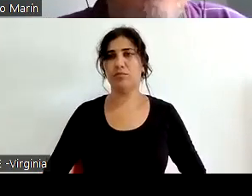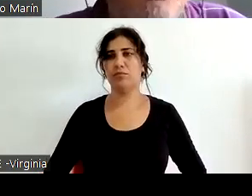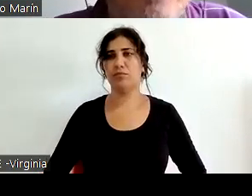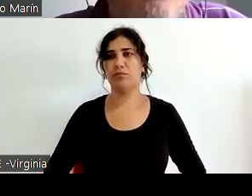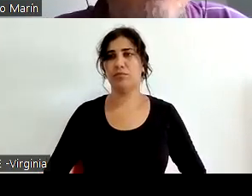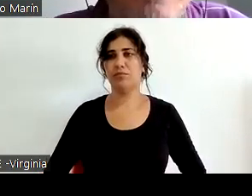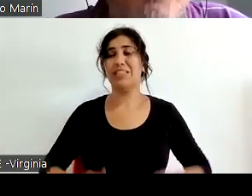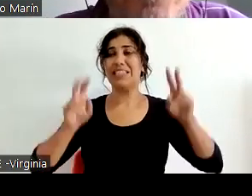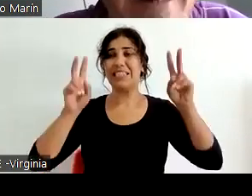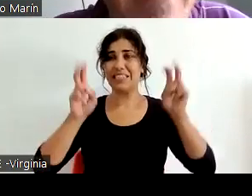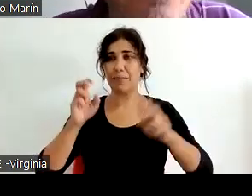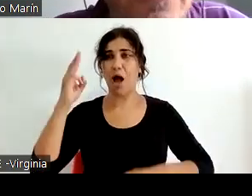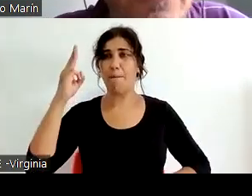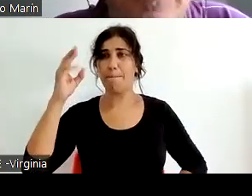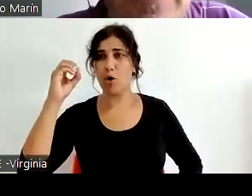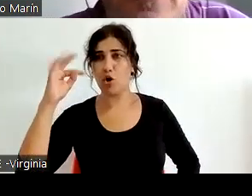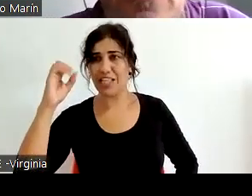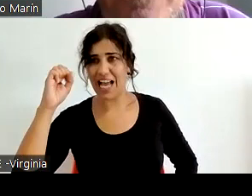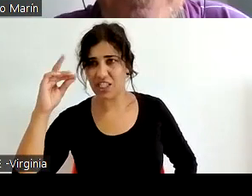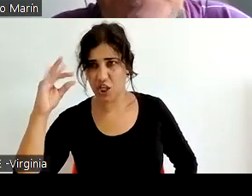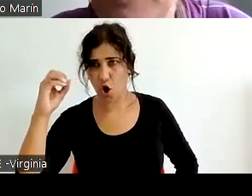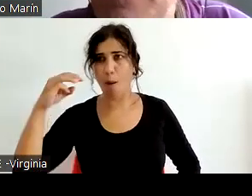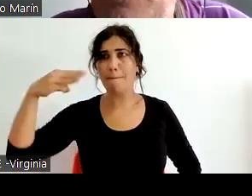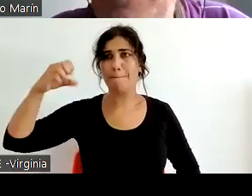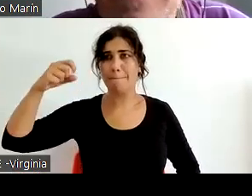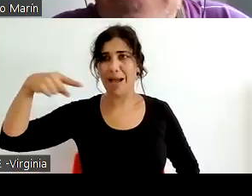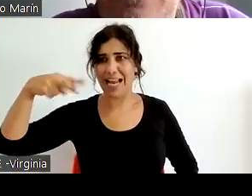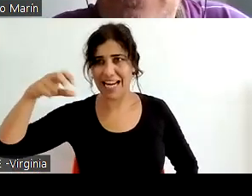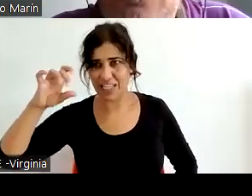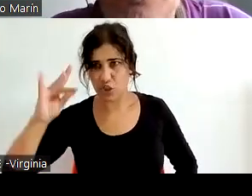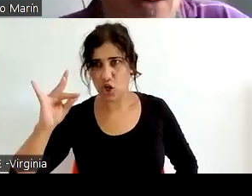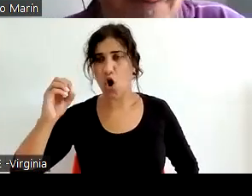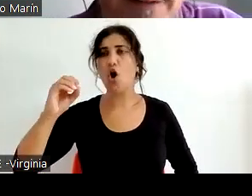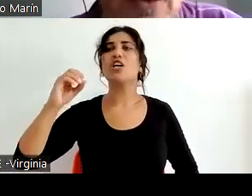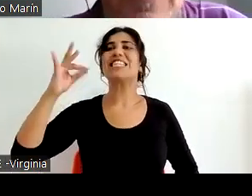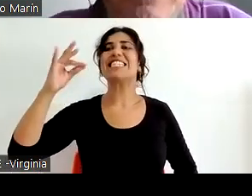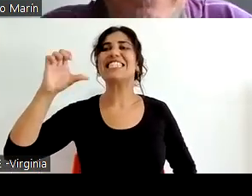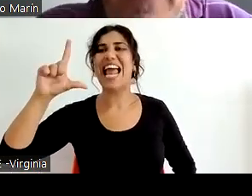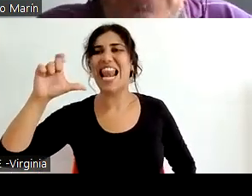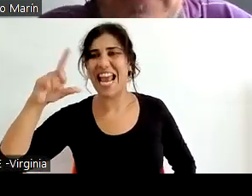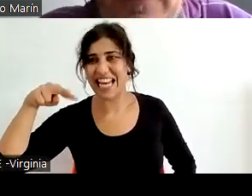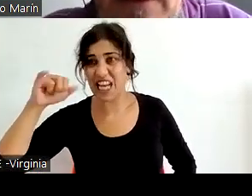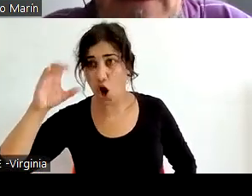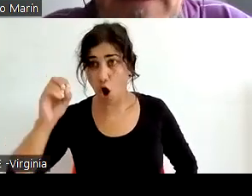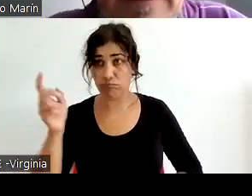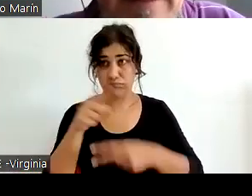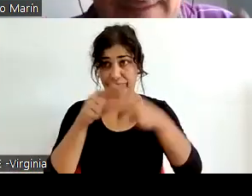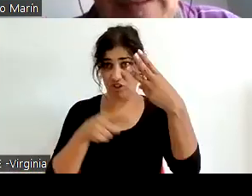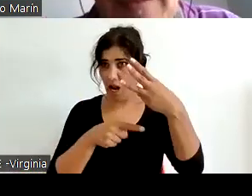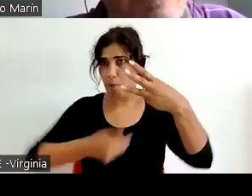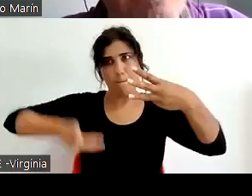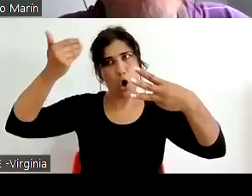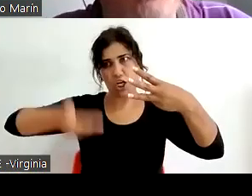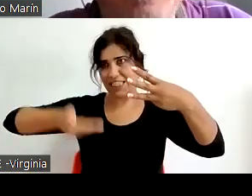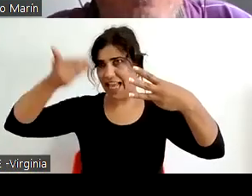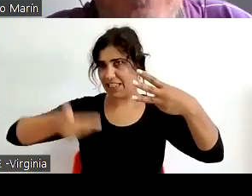estructura, potasio, magnesio, selenio. Selenio, recordad que también está muy implicado como cofactor en mucha función de síntesis